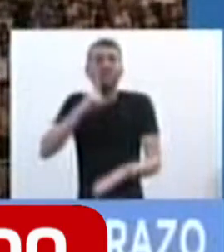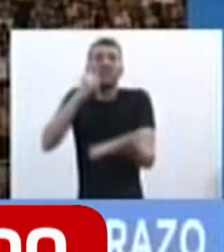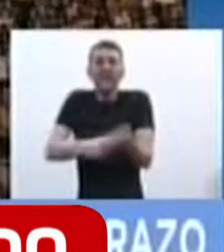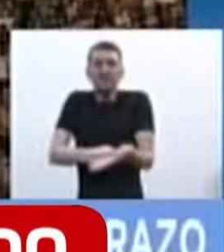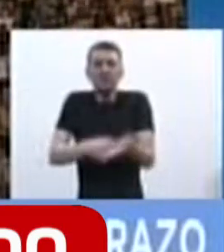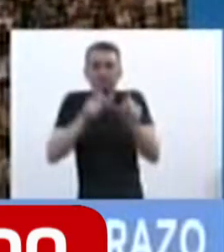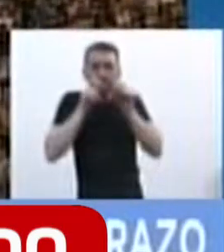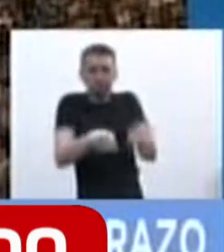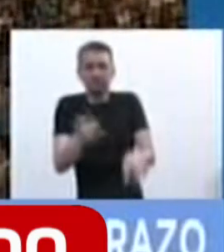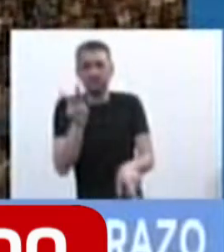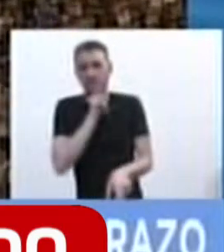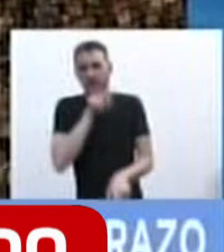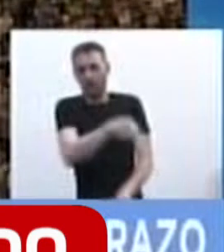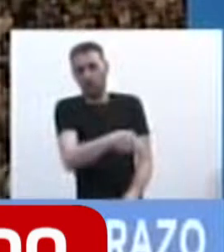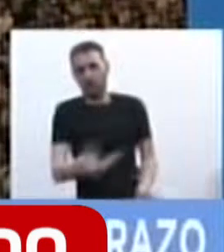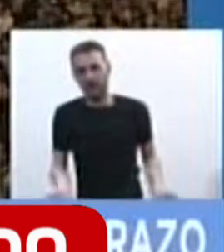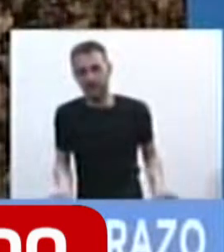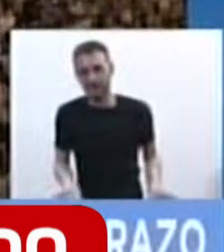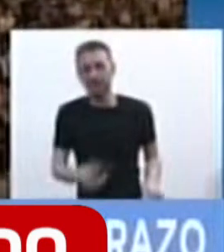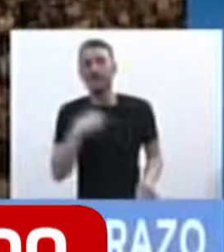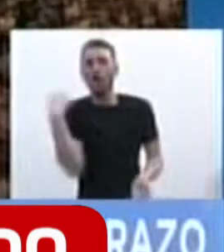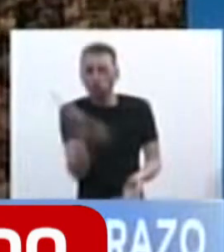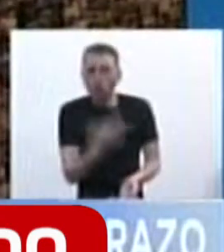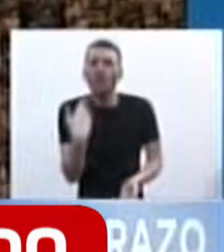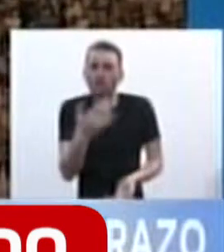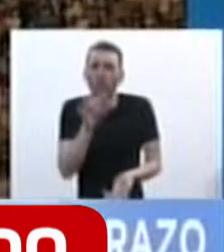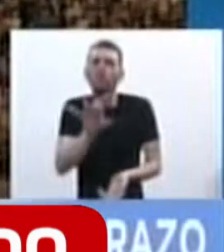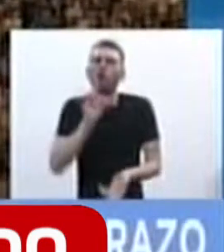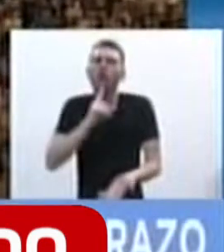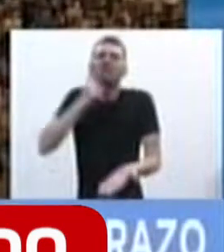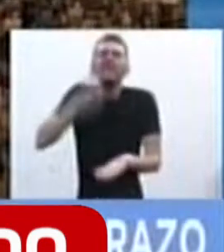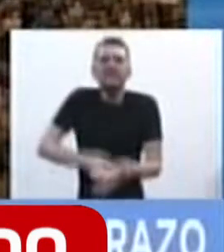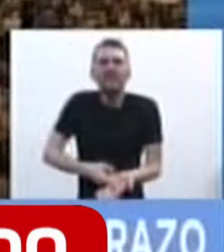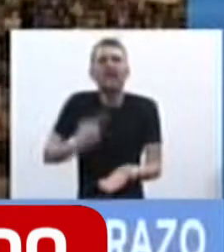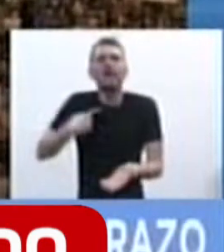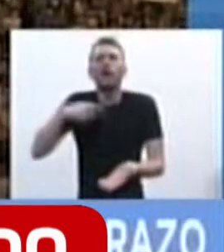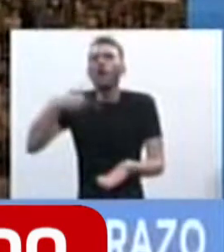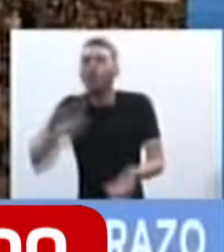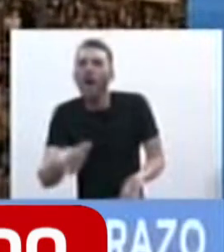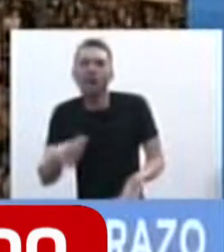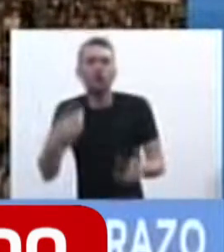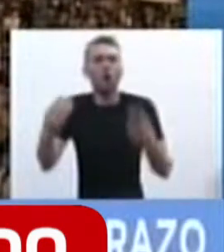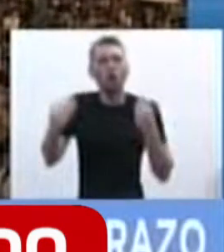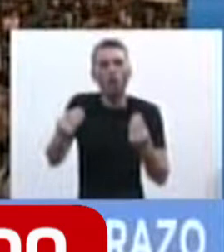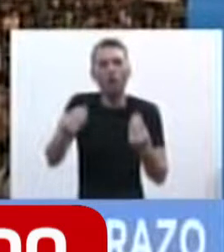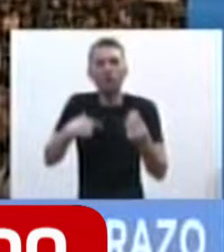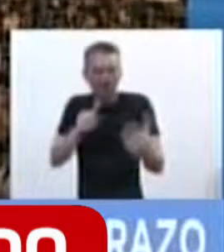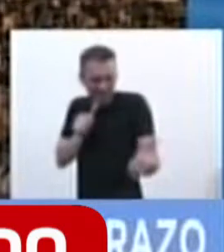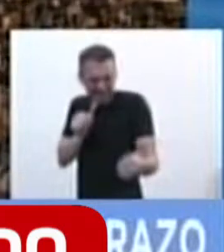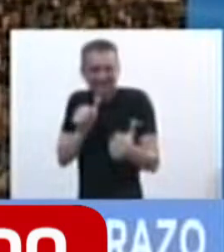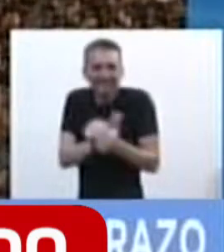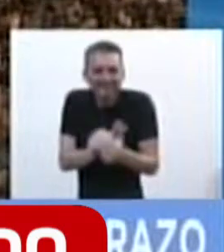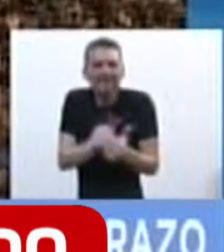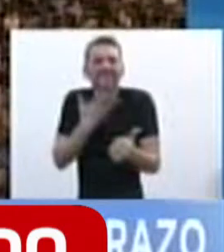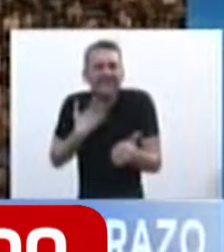nuestra. También es cierto que debemos elegir cuándo, cómo y con quién maternar. No se puede aceptar